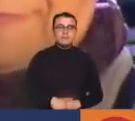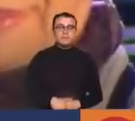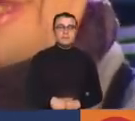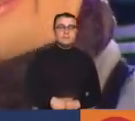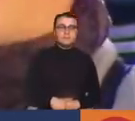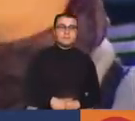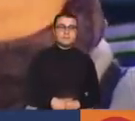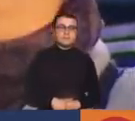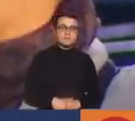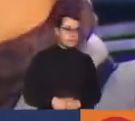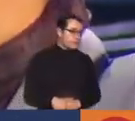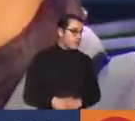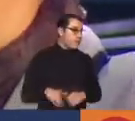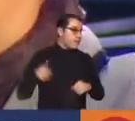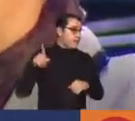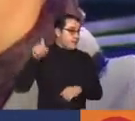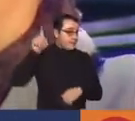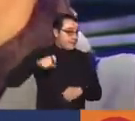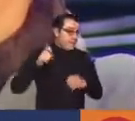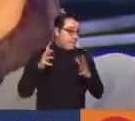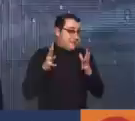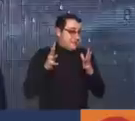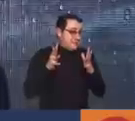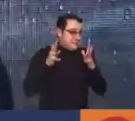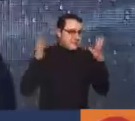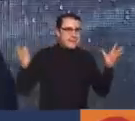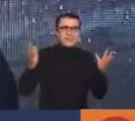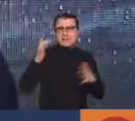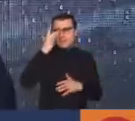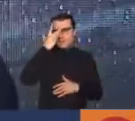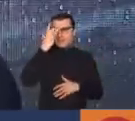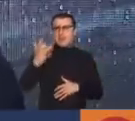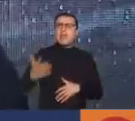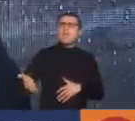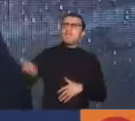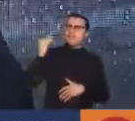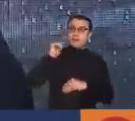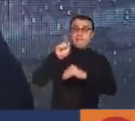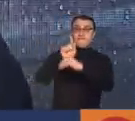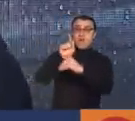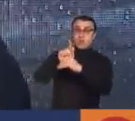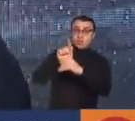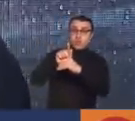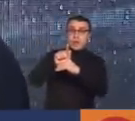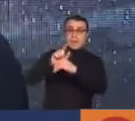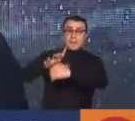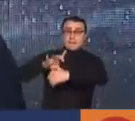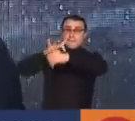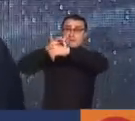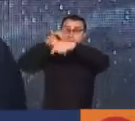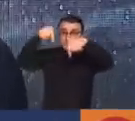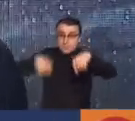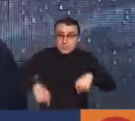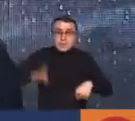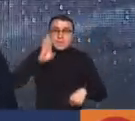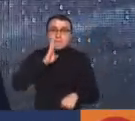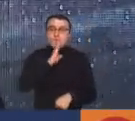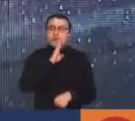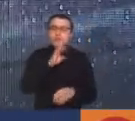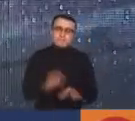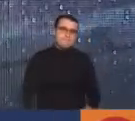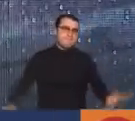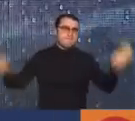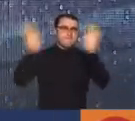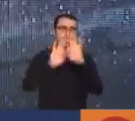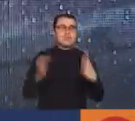hay que ampliar más, porque aún, digamos, una facultad de medicina en Bosa es una cosa importante